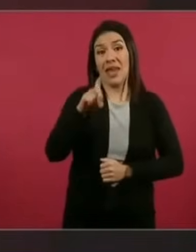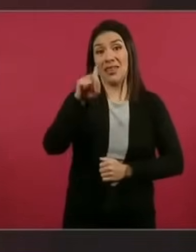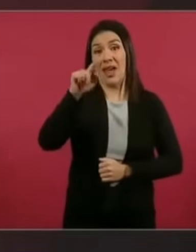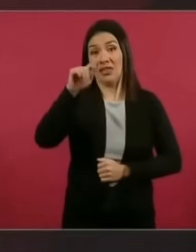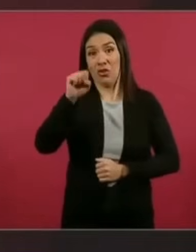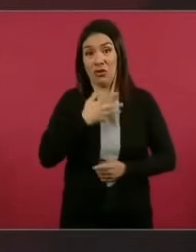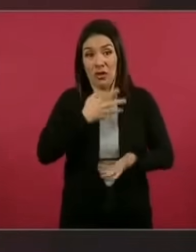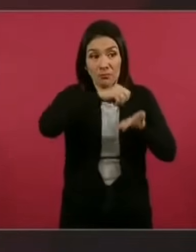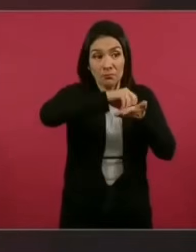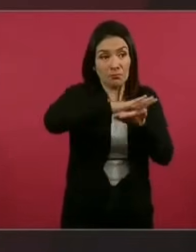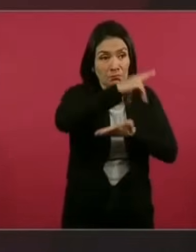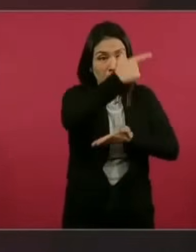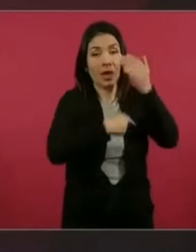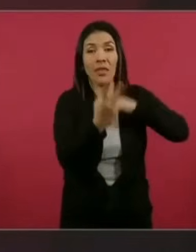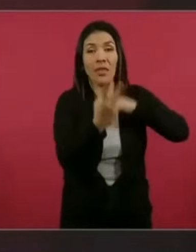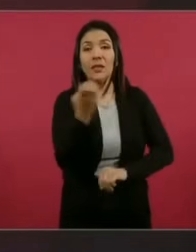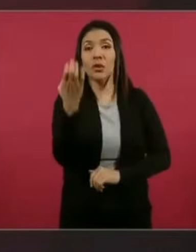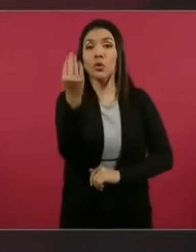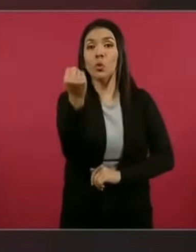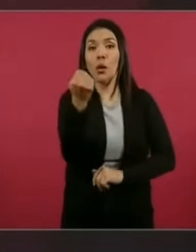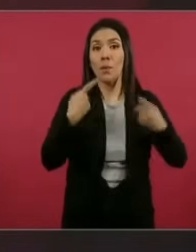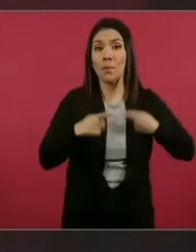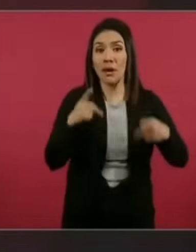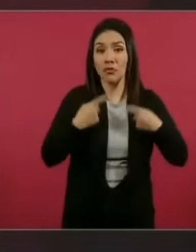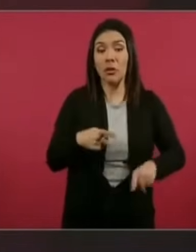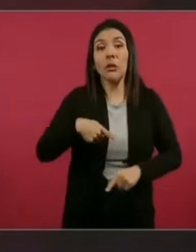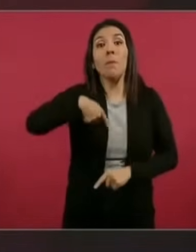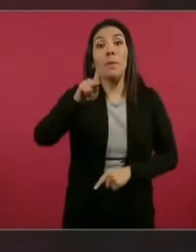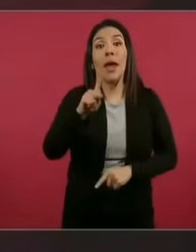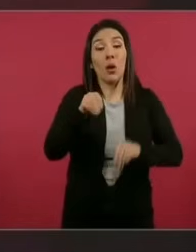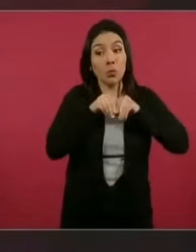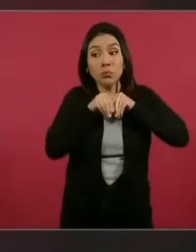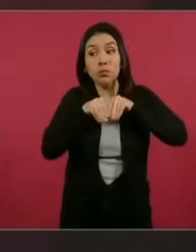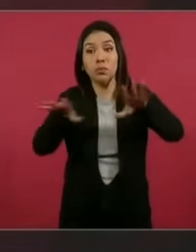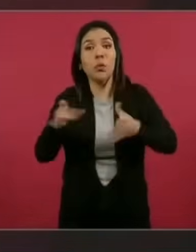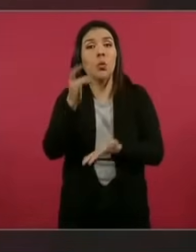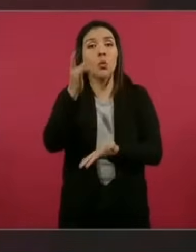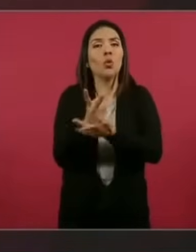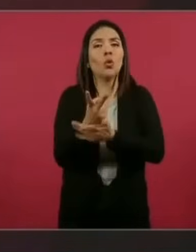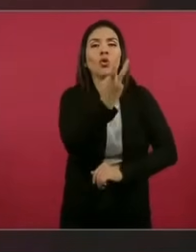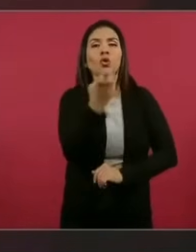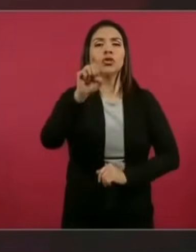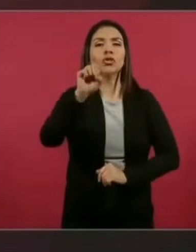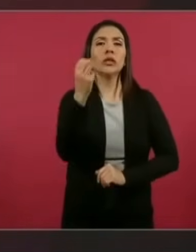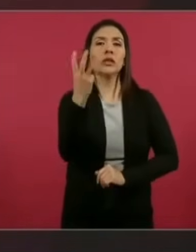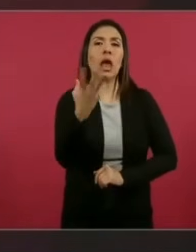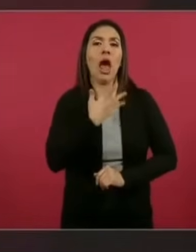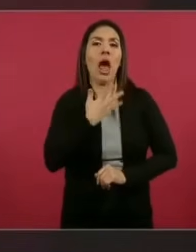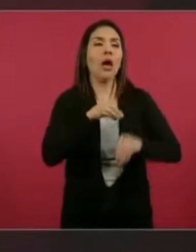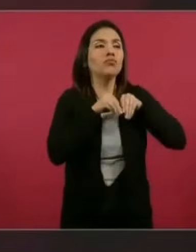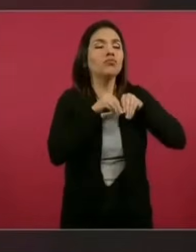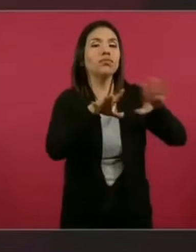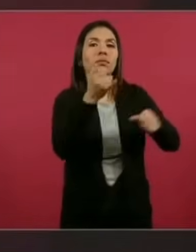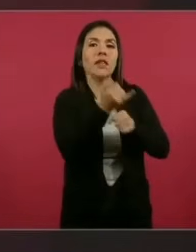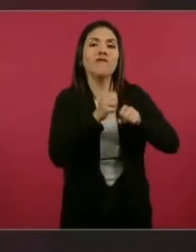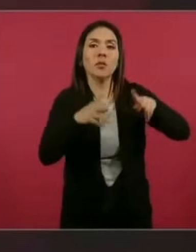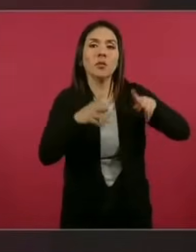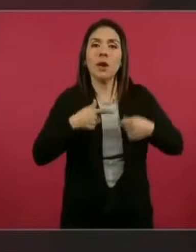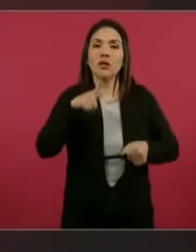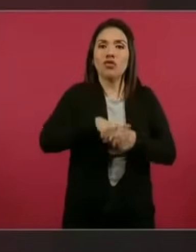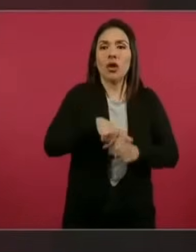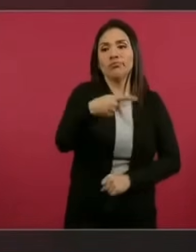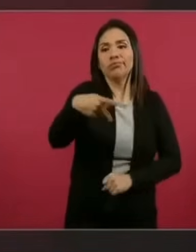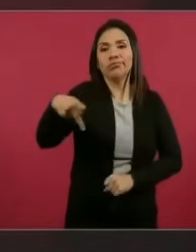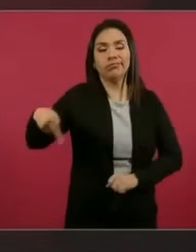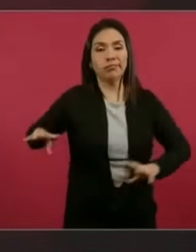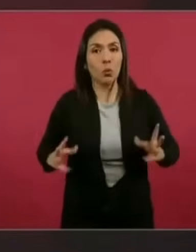309 personas que estaban ahí expuestas, solo 263 había sus datos personales en